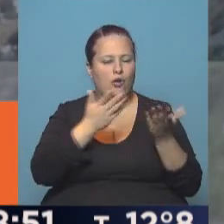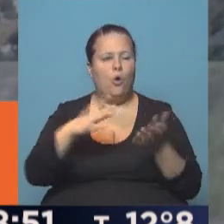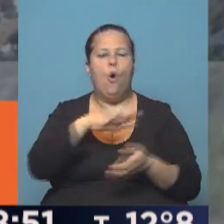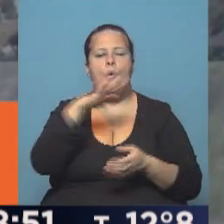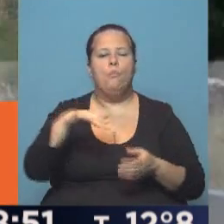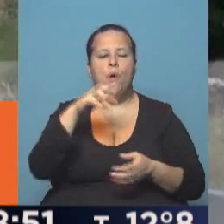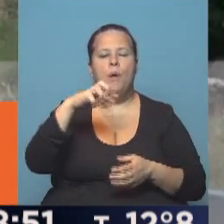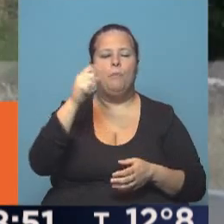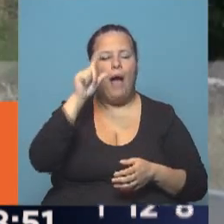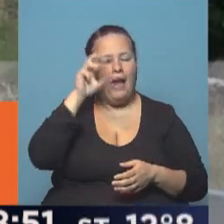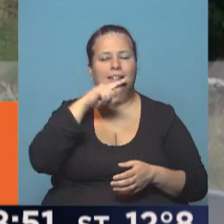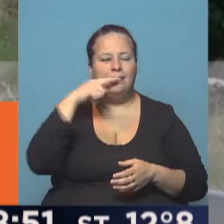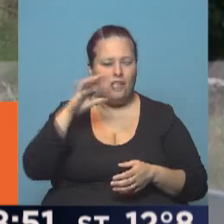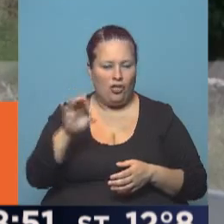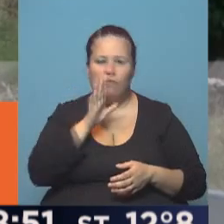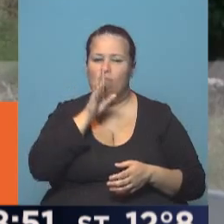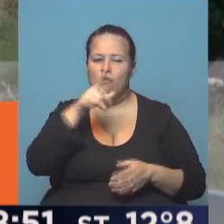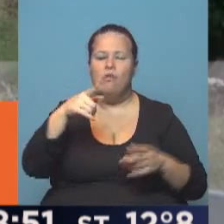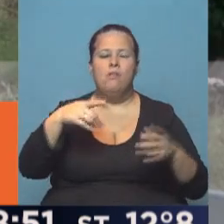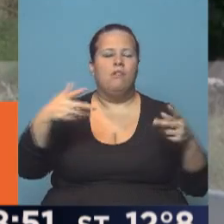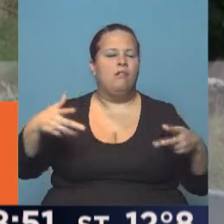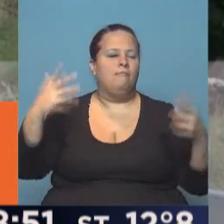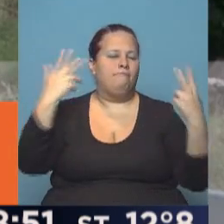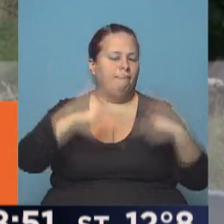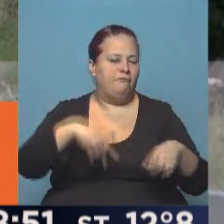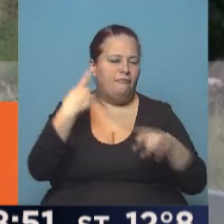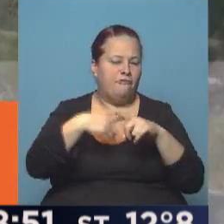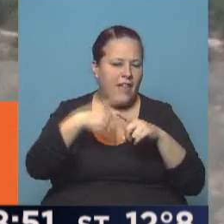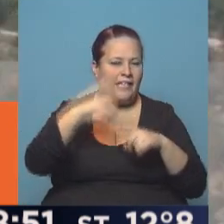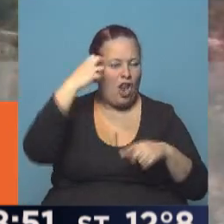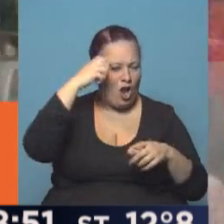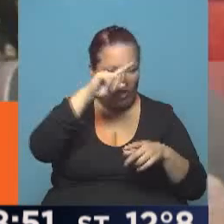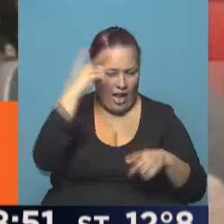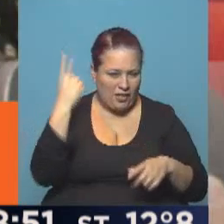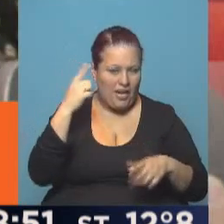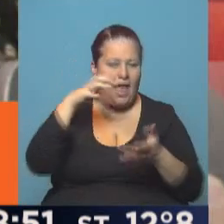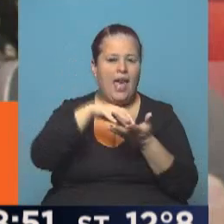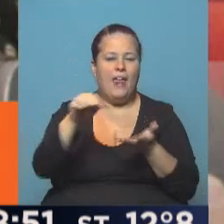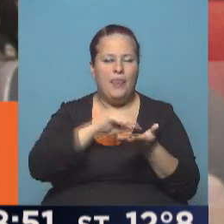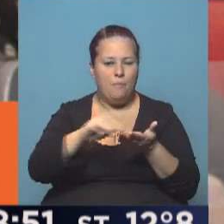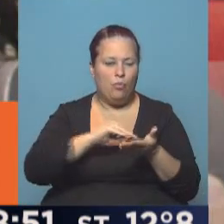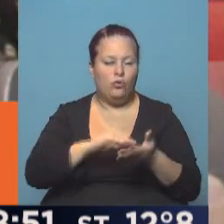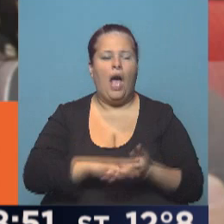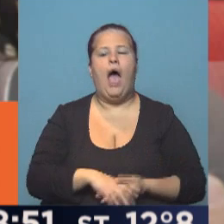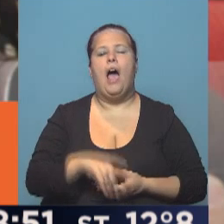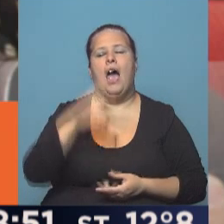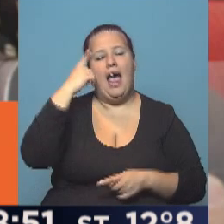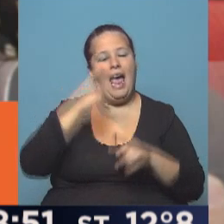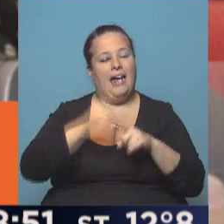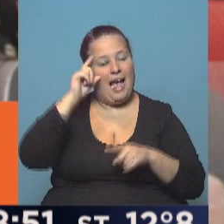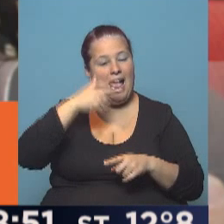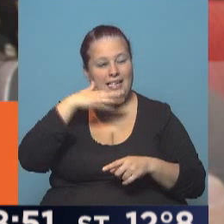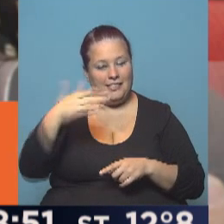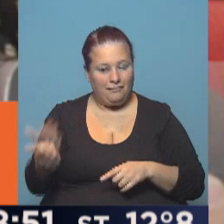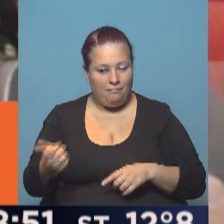el pueblo palestino y se cerró con eventos en el parlamento nacional en la cámara de diputados en la ex esma